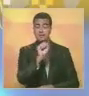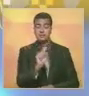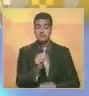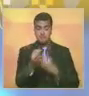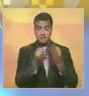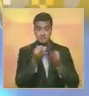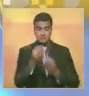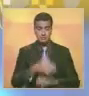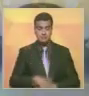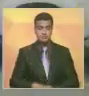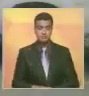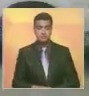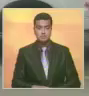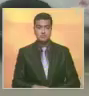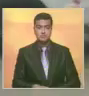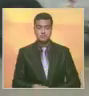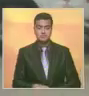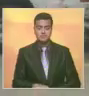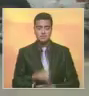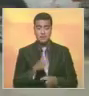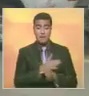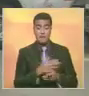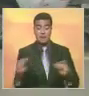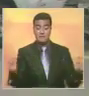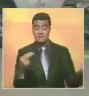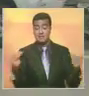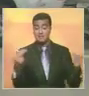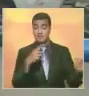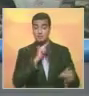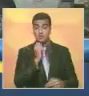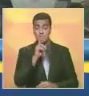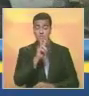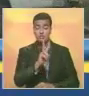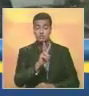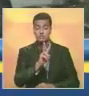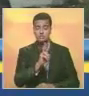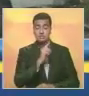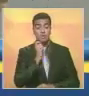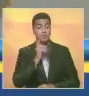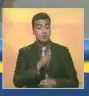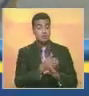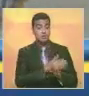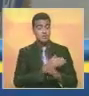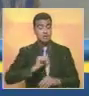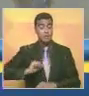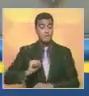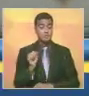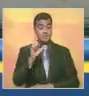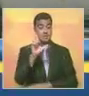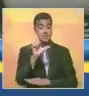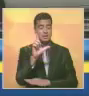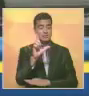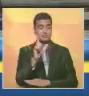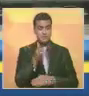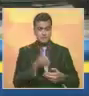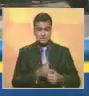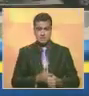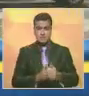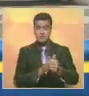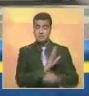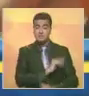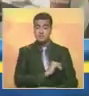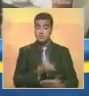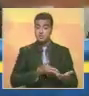trae la información. Luego del enfrentamiento en el que murieron dos de los homicidas de los policías en Lara, el seguimiento del